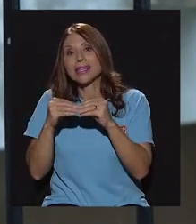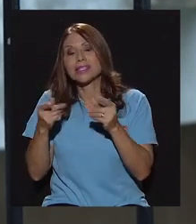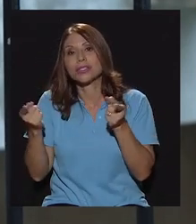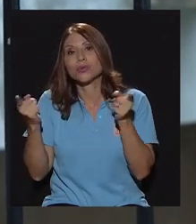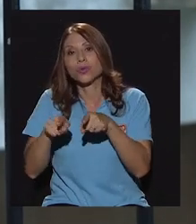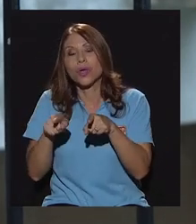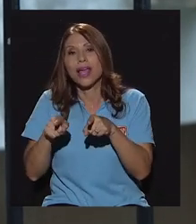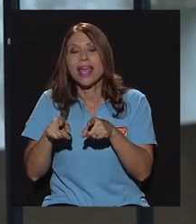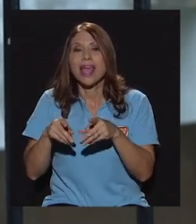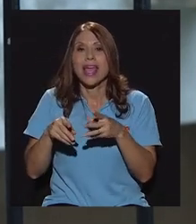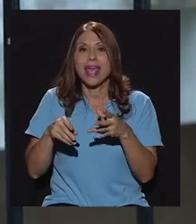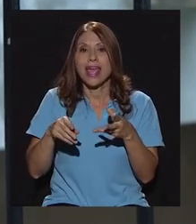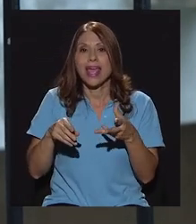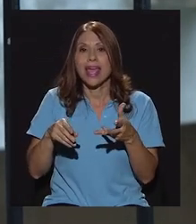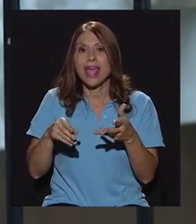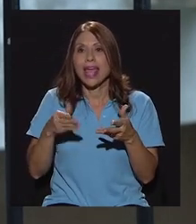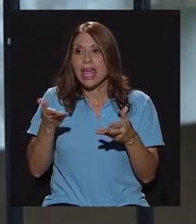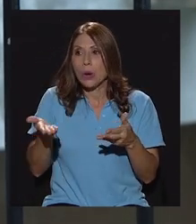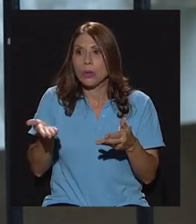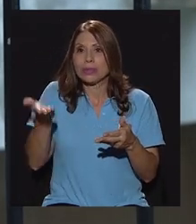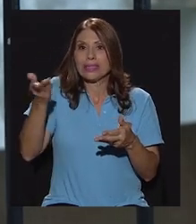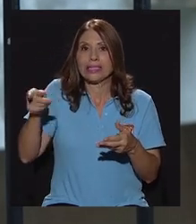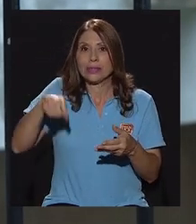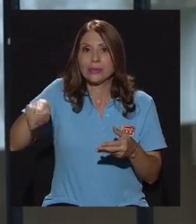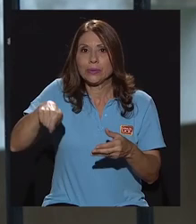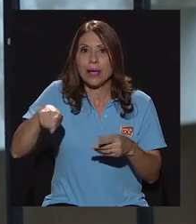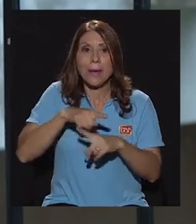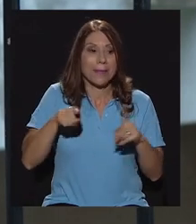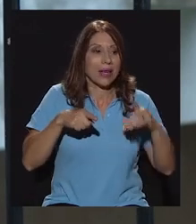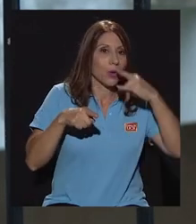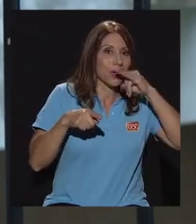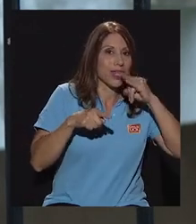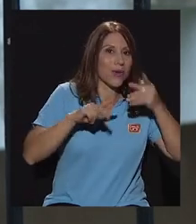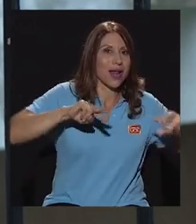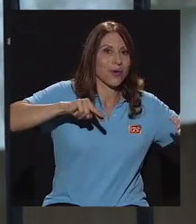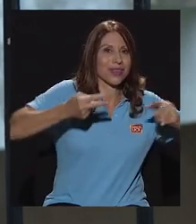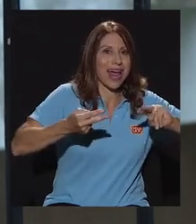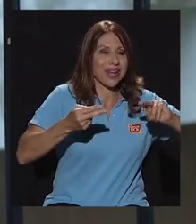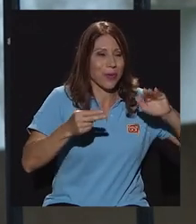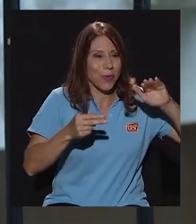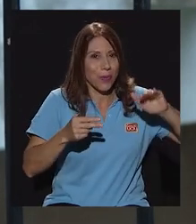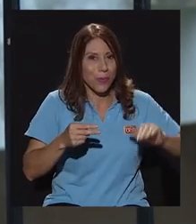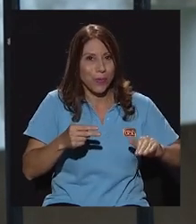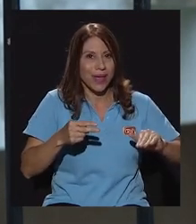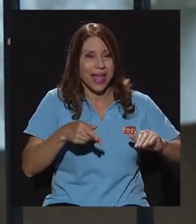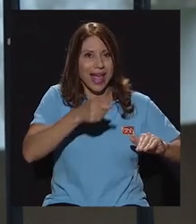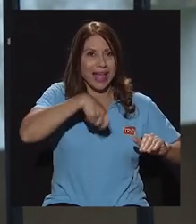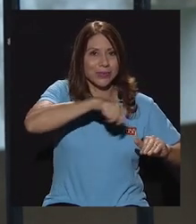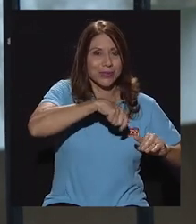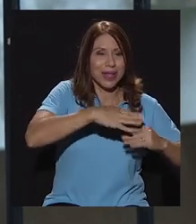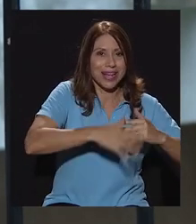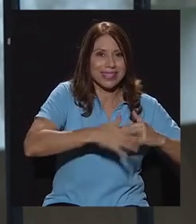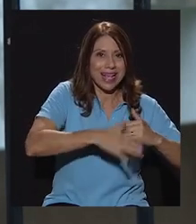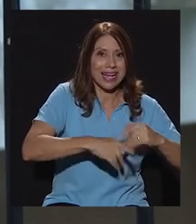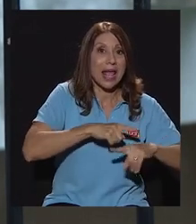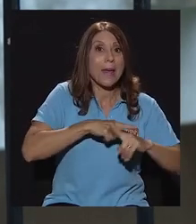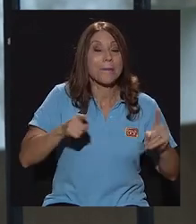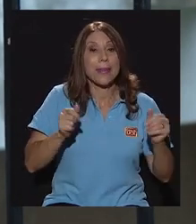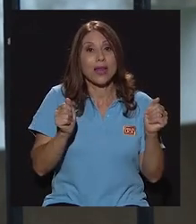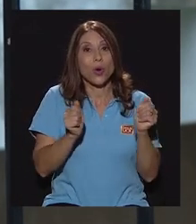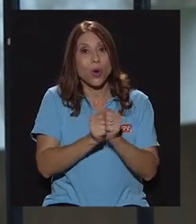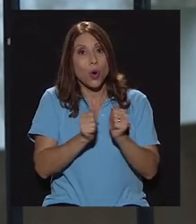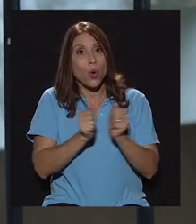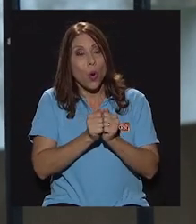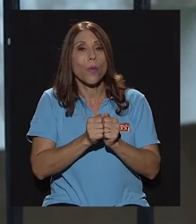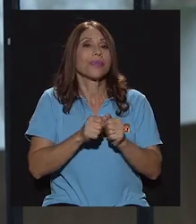más hipoglicemia por ese esquema de insulina intensivo. Entonces, cuando hay una hipoglicemia sí podemos observar